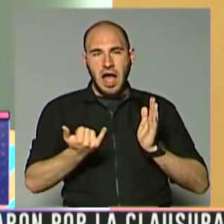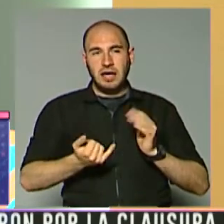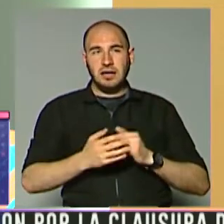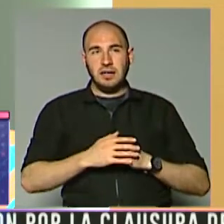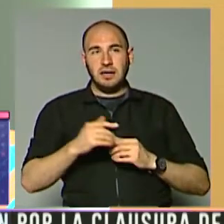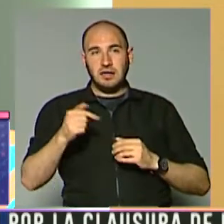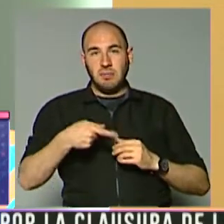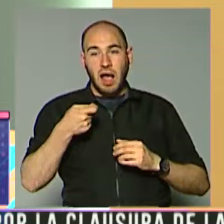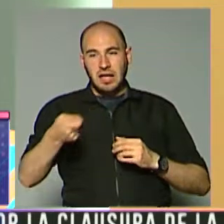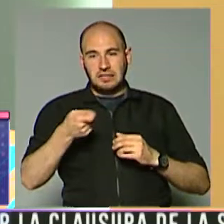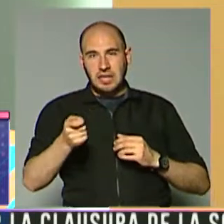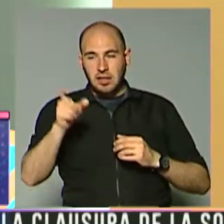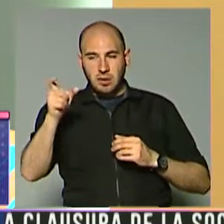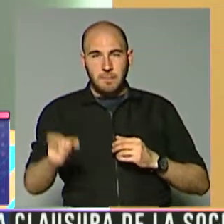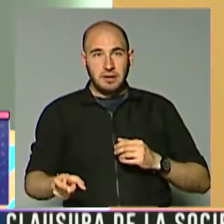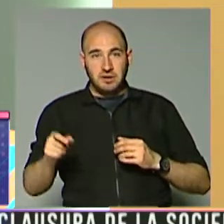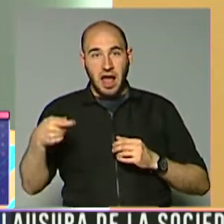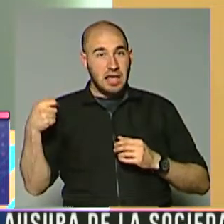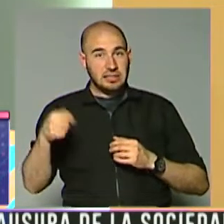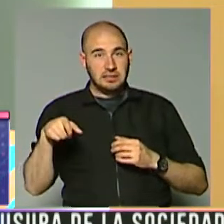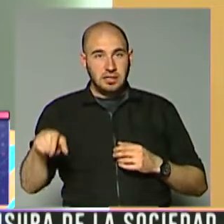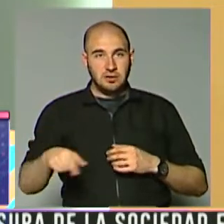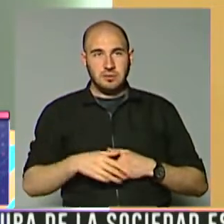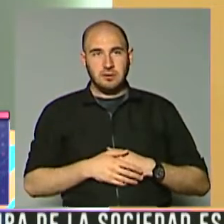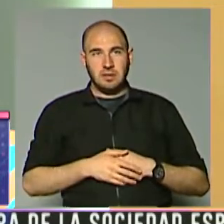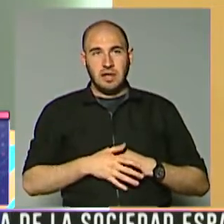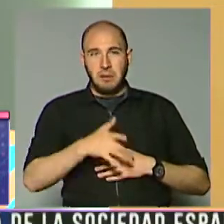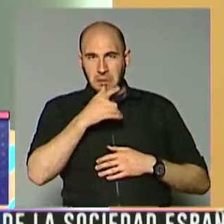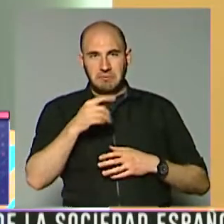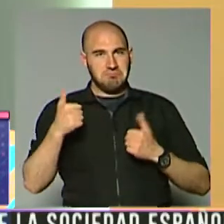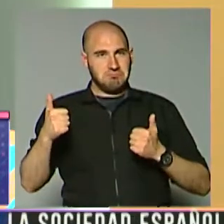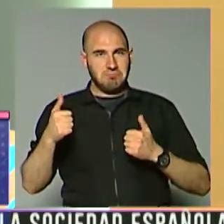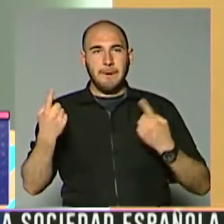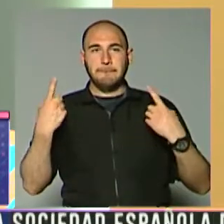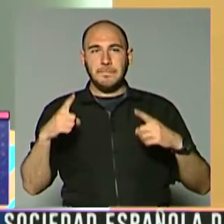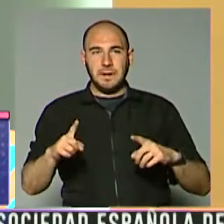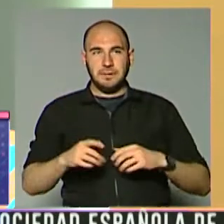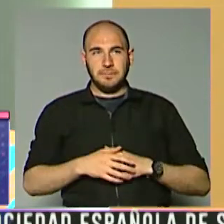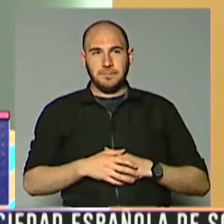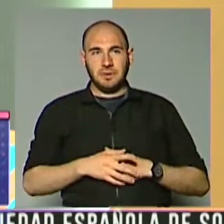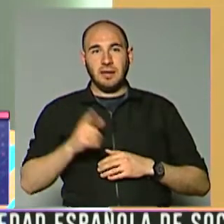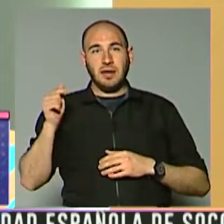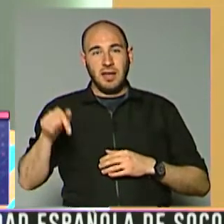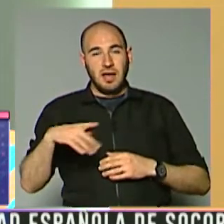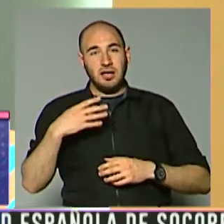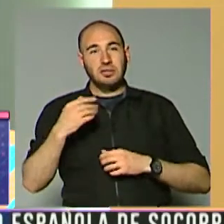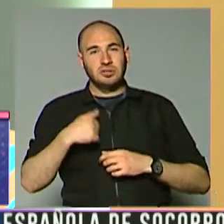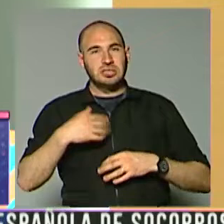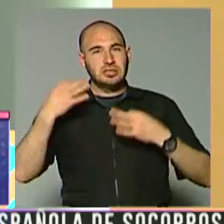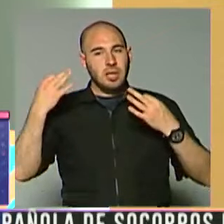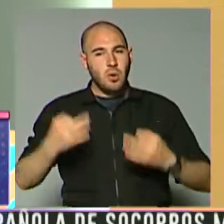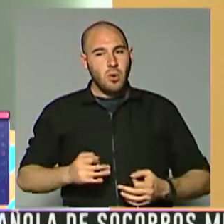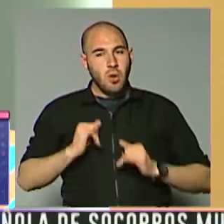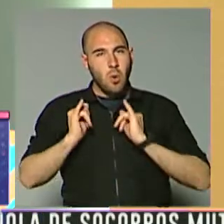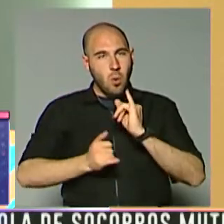hay un asesinato y que hay una persona que es el asesino, me parece bárbaro. Ahora, de ahí a que yo pueda aseverar una cosa